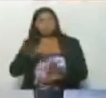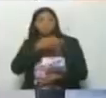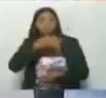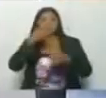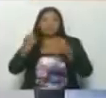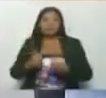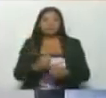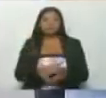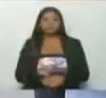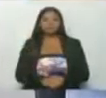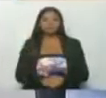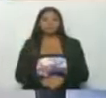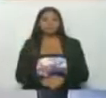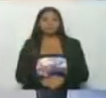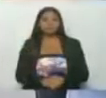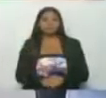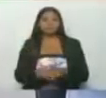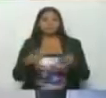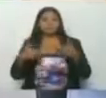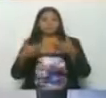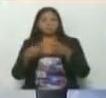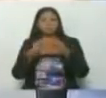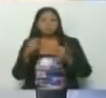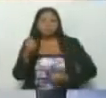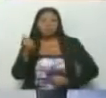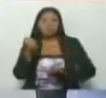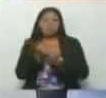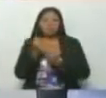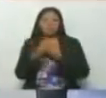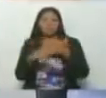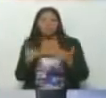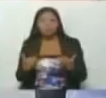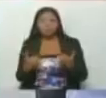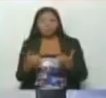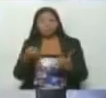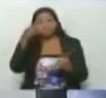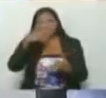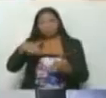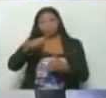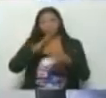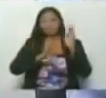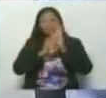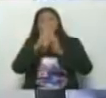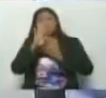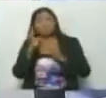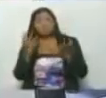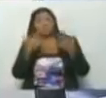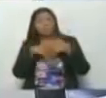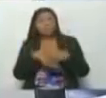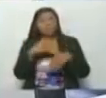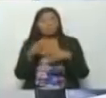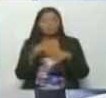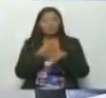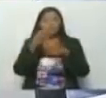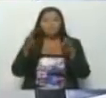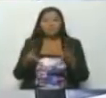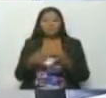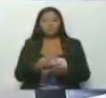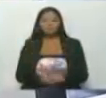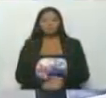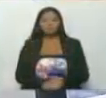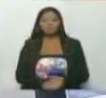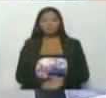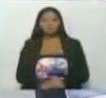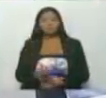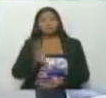brindar todo el aporte al pueblo para su desarrollo integral desde el gobierno desde el